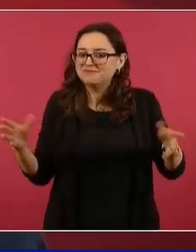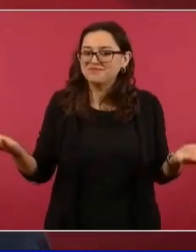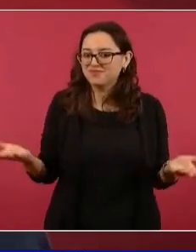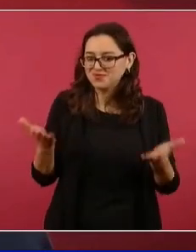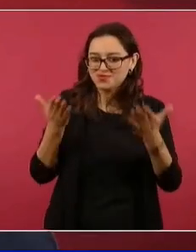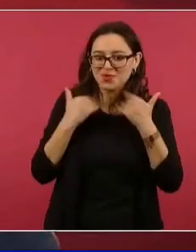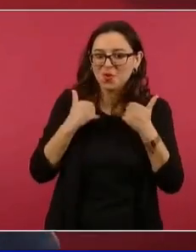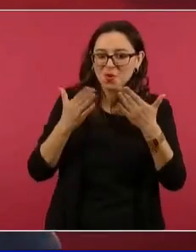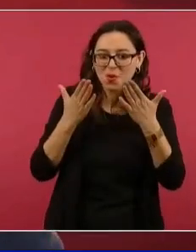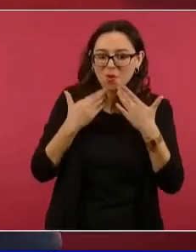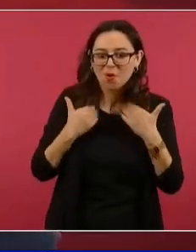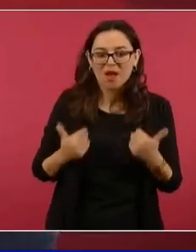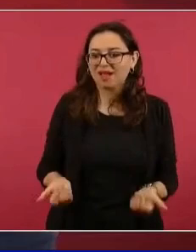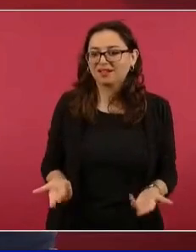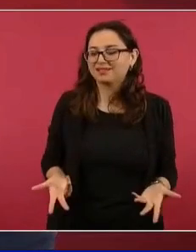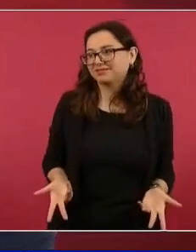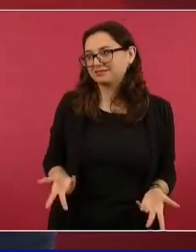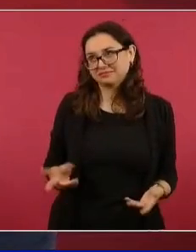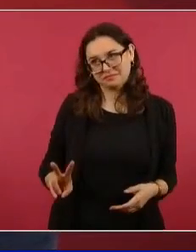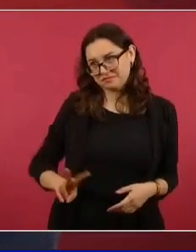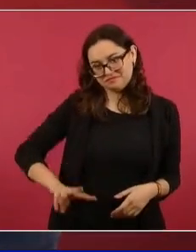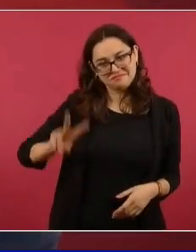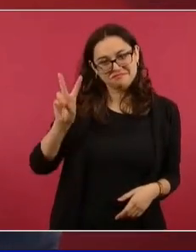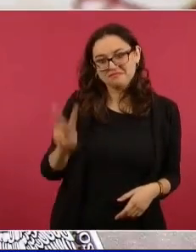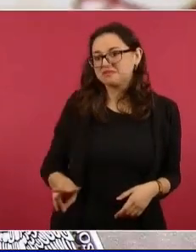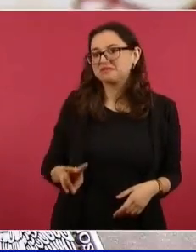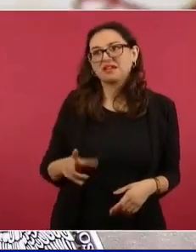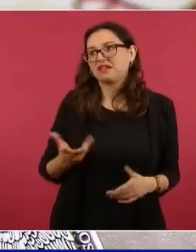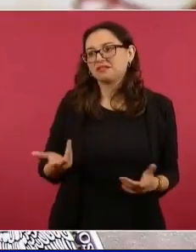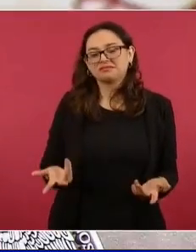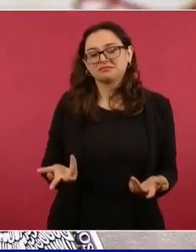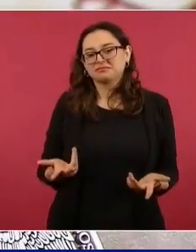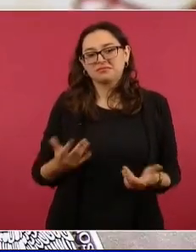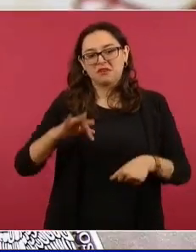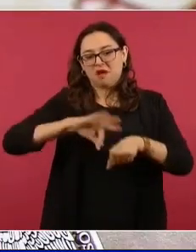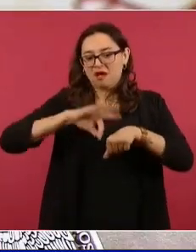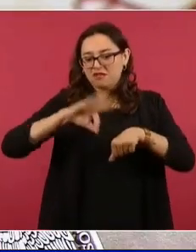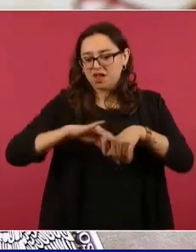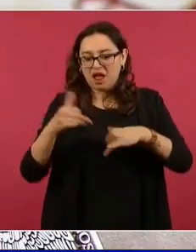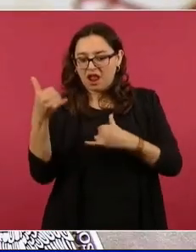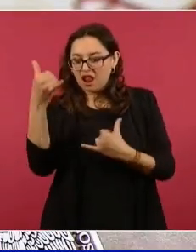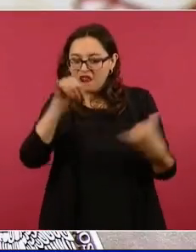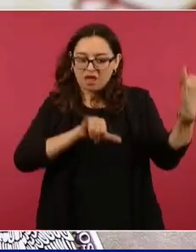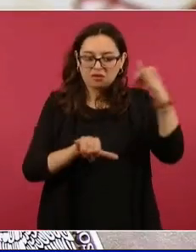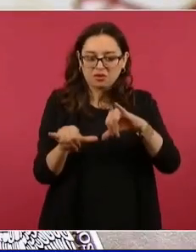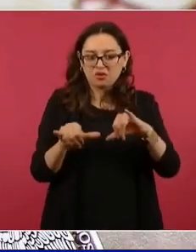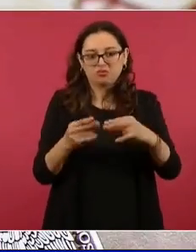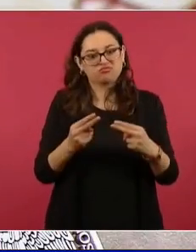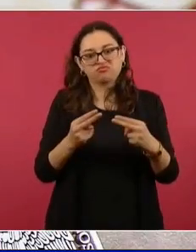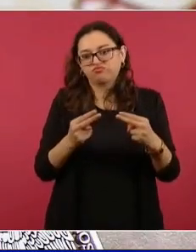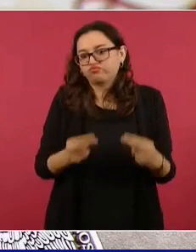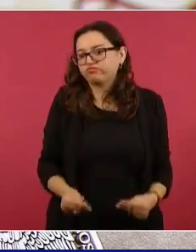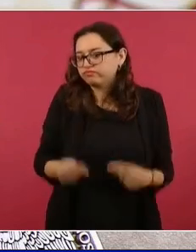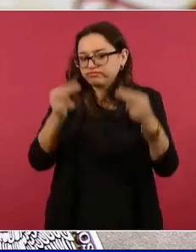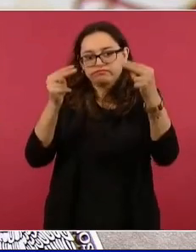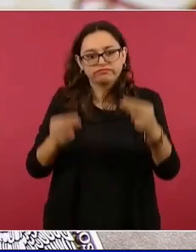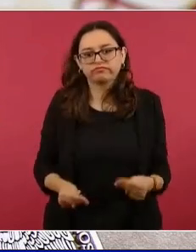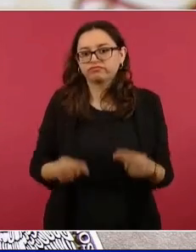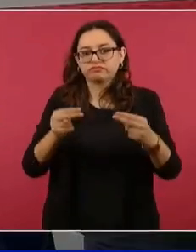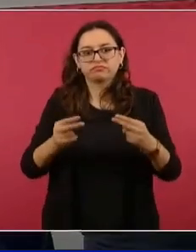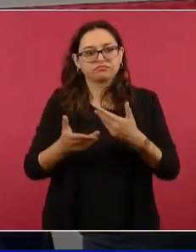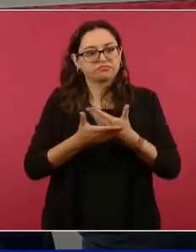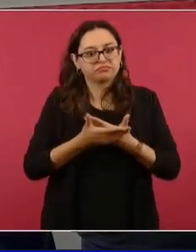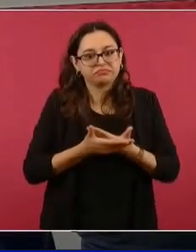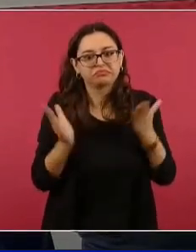a las vacunas estuvo muy dominada por el mercado, los laboratorios fabricantes de las vacunas y quienes son los propietarios de